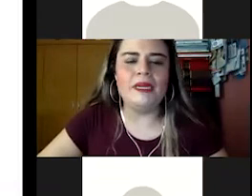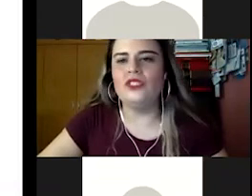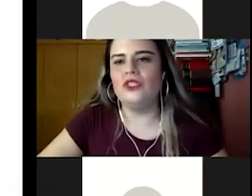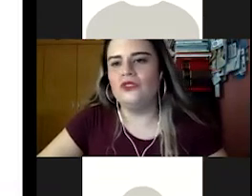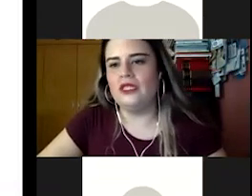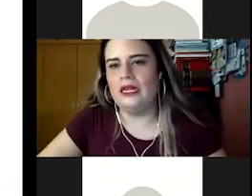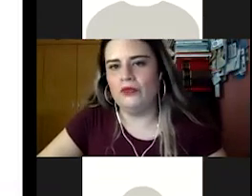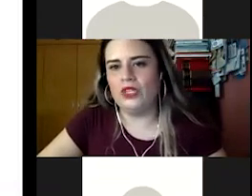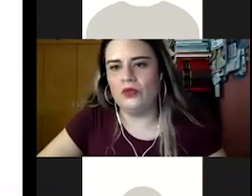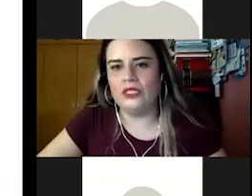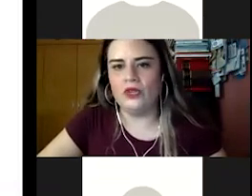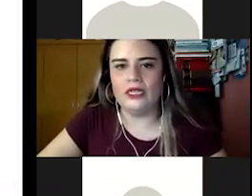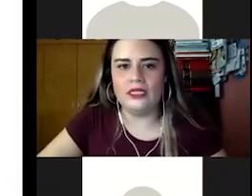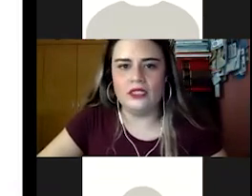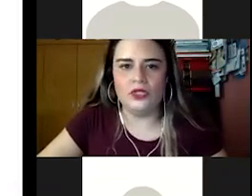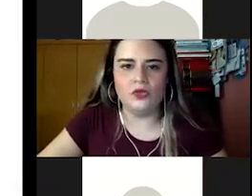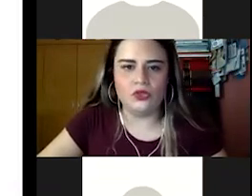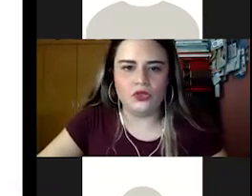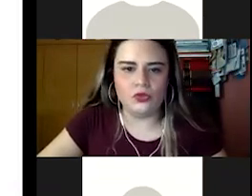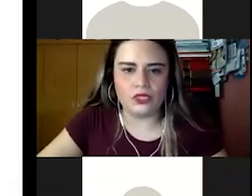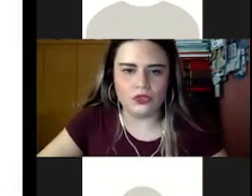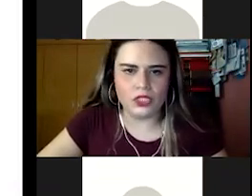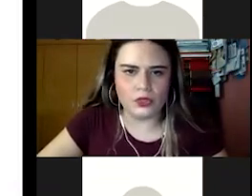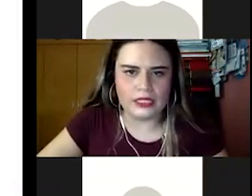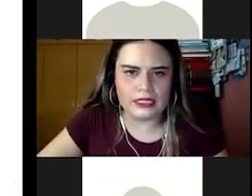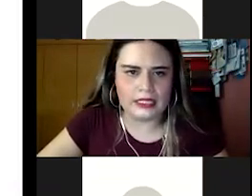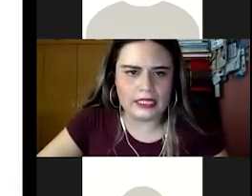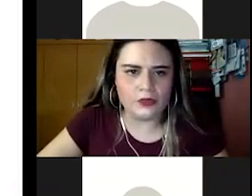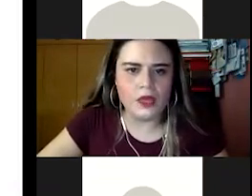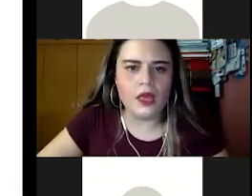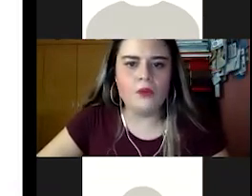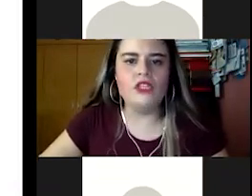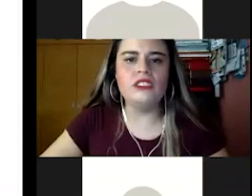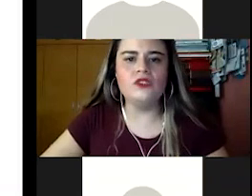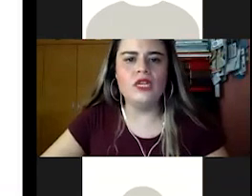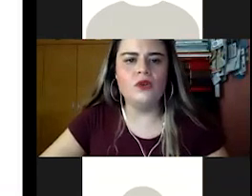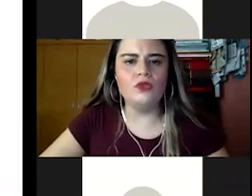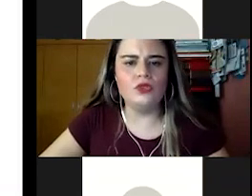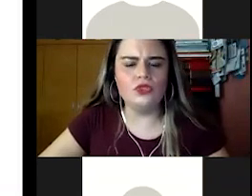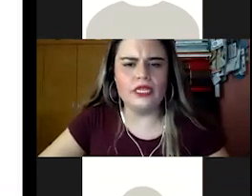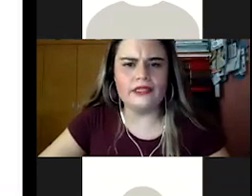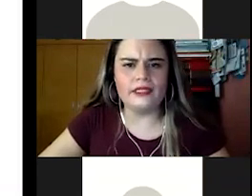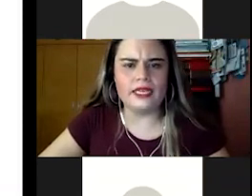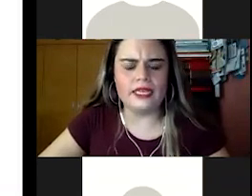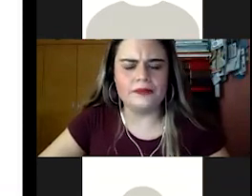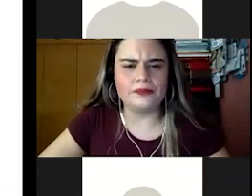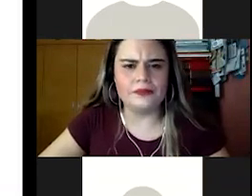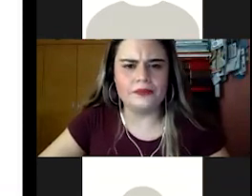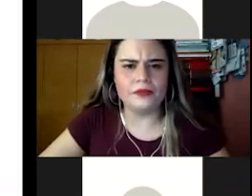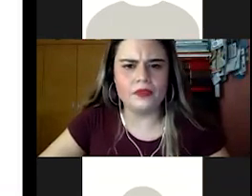pero sí consideramos algunas organizaciones un retroceso en este sentido. Bueno, estos son algunos